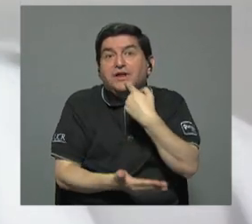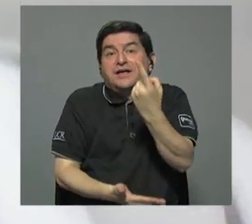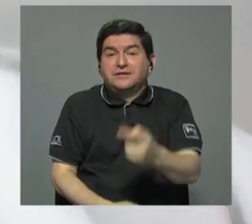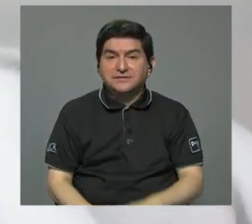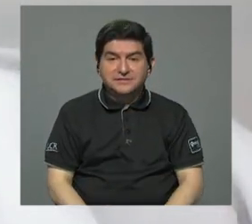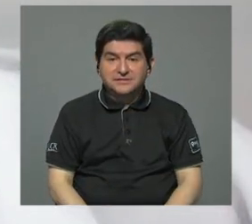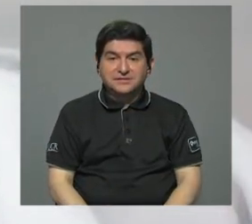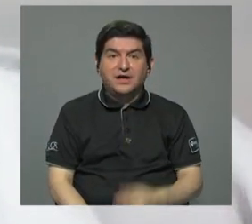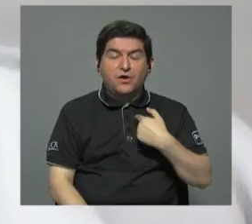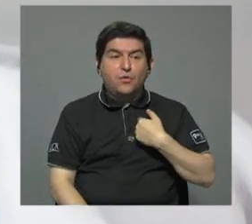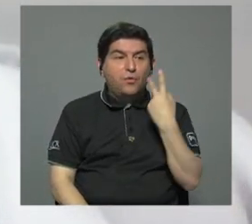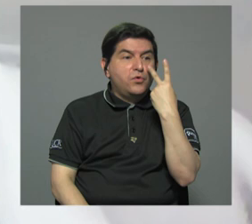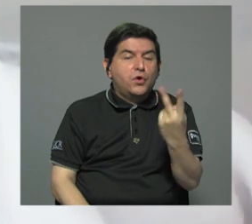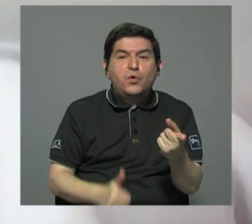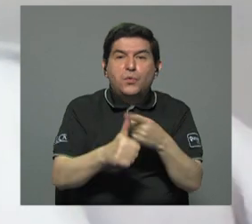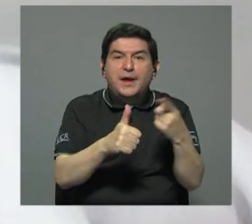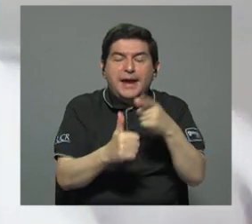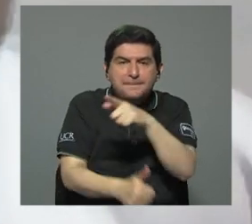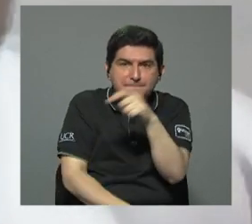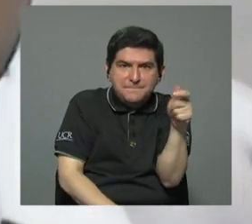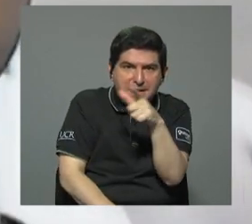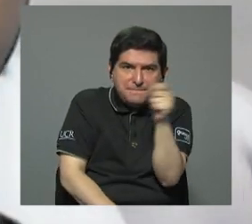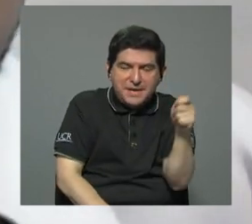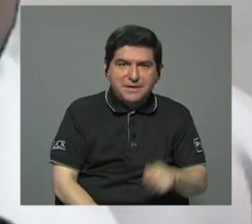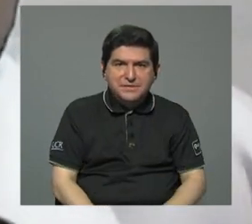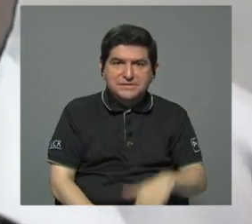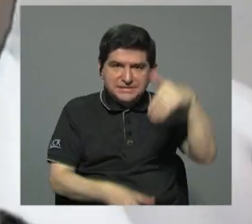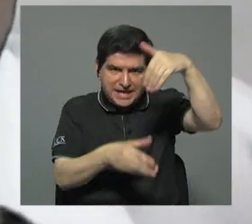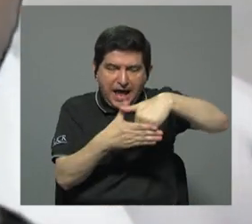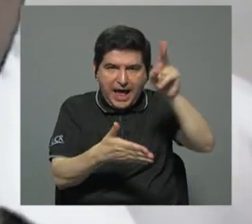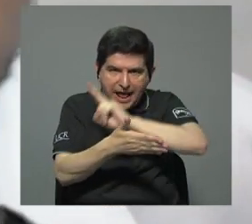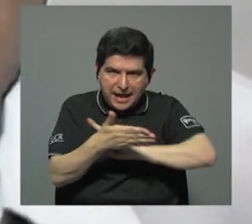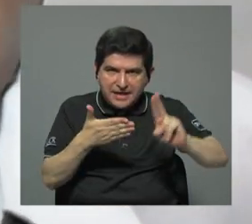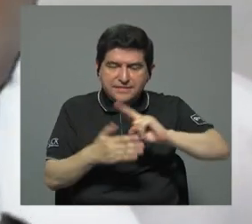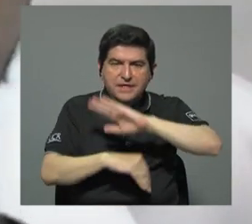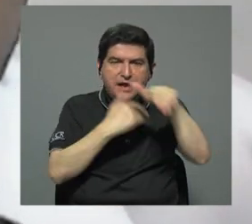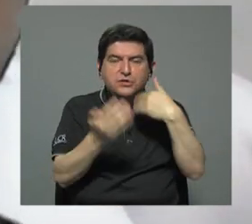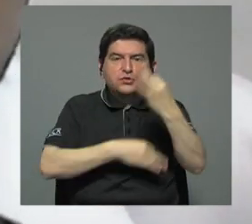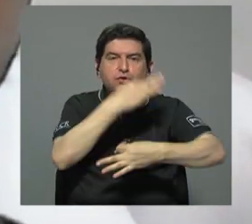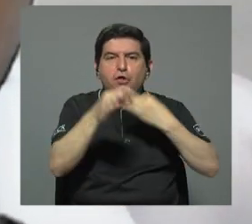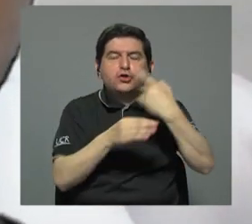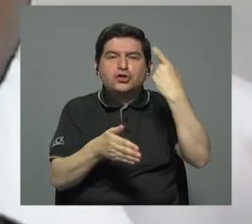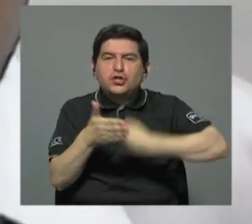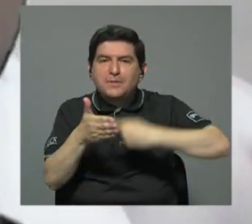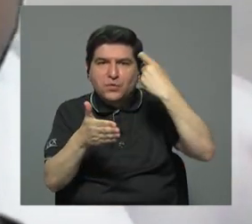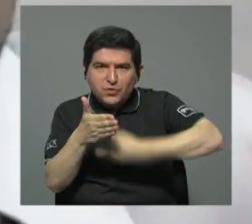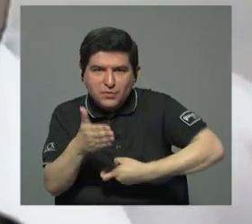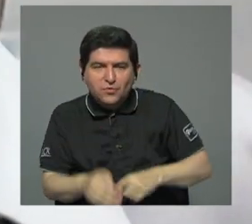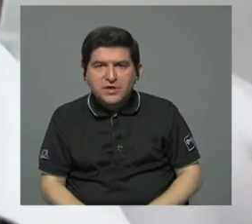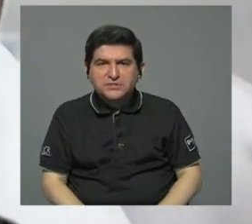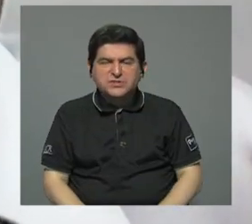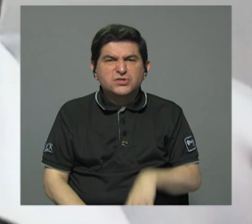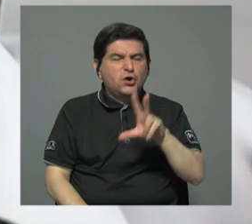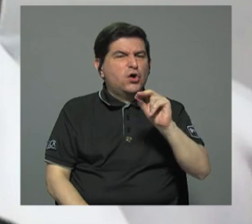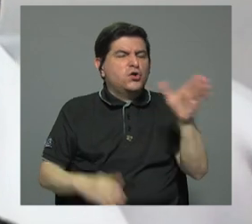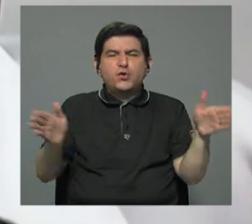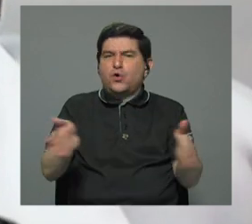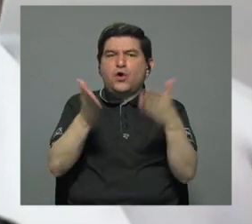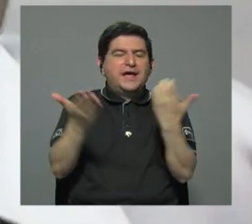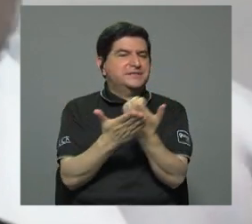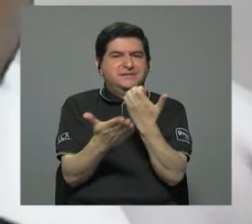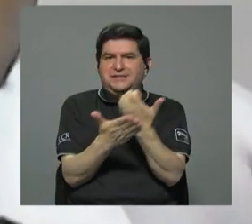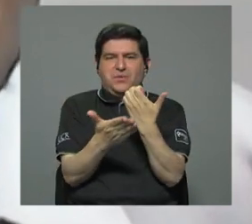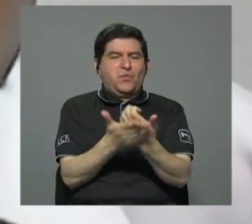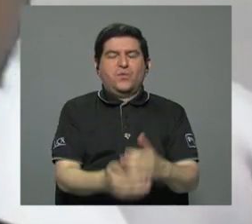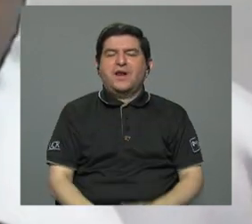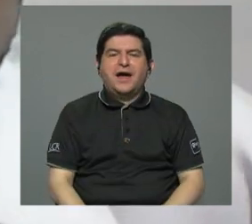lo ve desde los primeros meses de que está entrando a la universidad, es que cualquier tipo de impuesto es un desaliento a la economía.